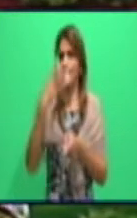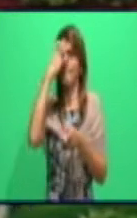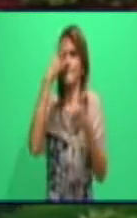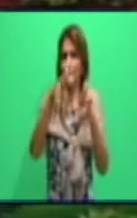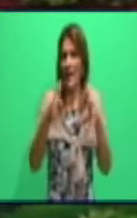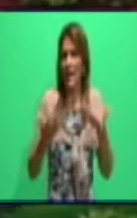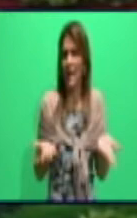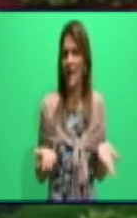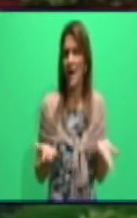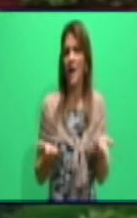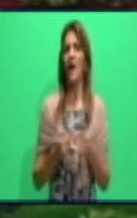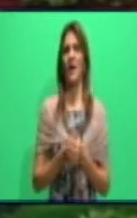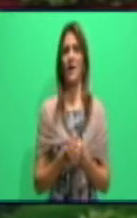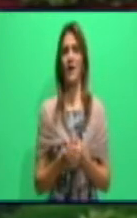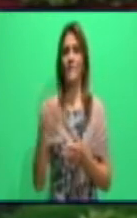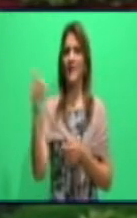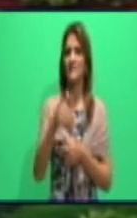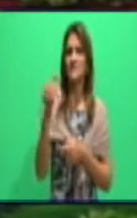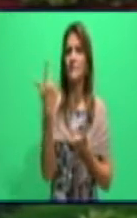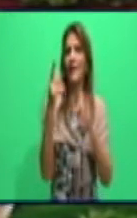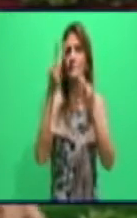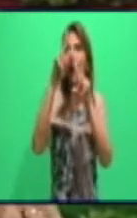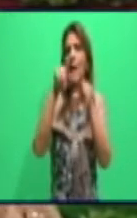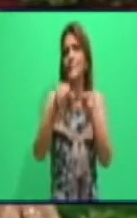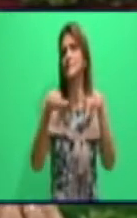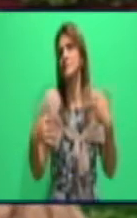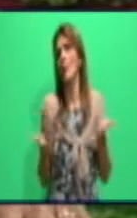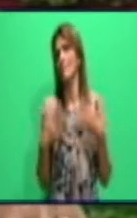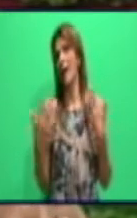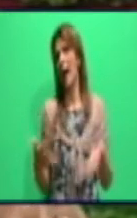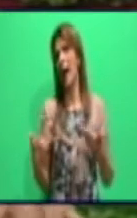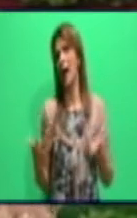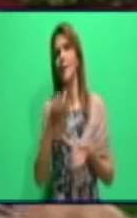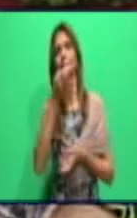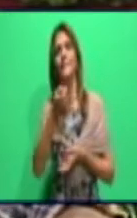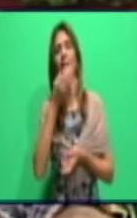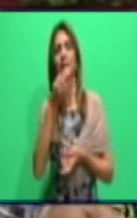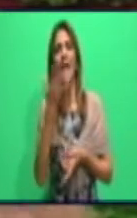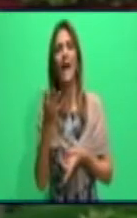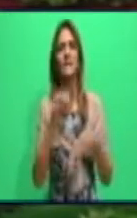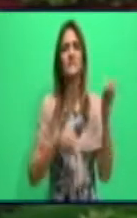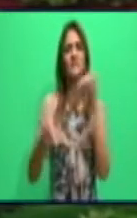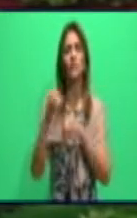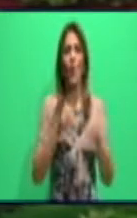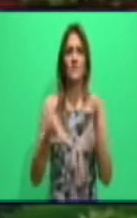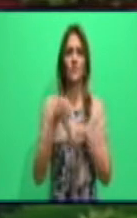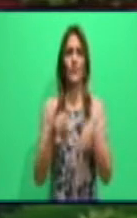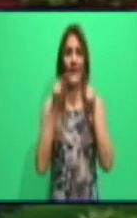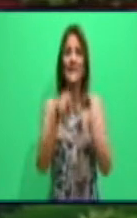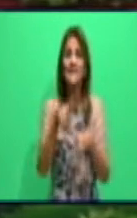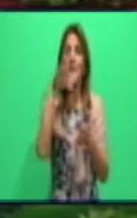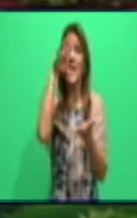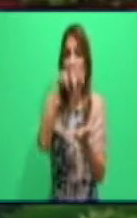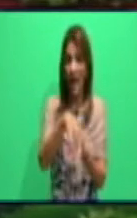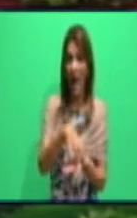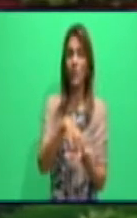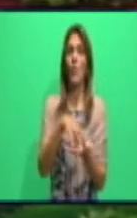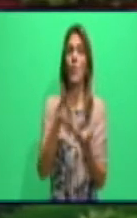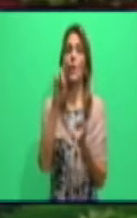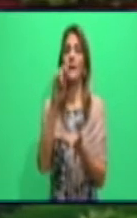asistir a un programa de televisión a partir de situaciones como las que se han dado en el mercado de rosa la bayamesa